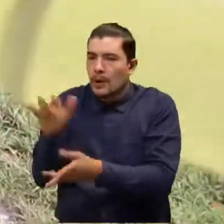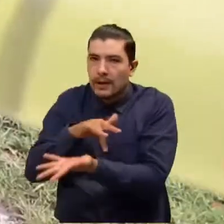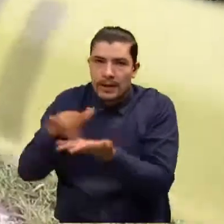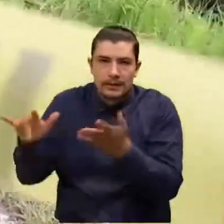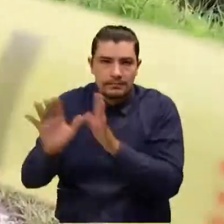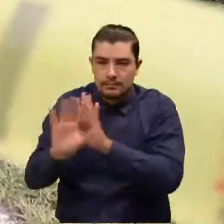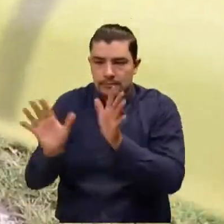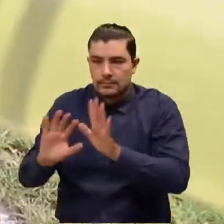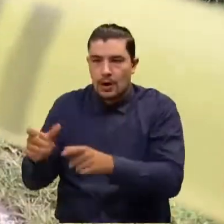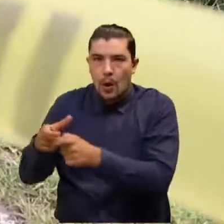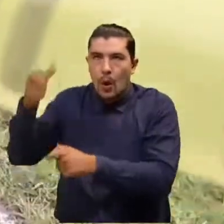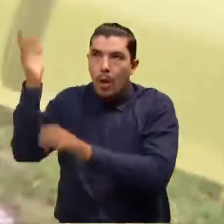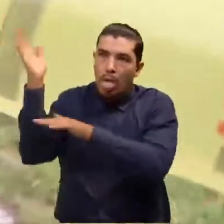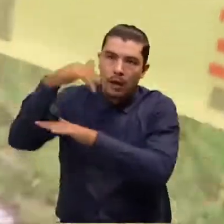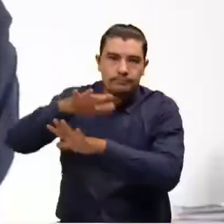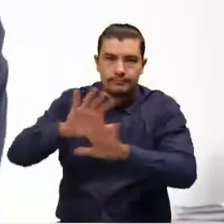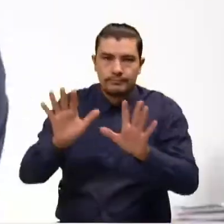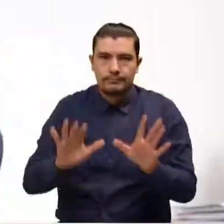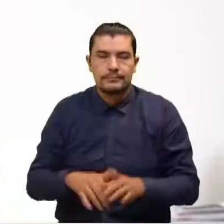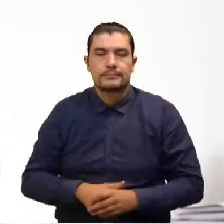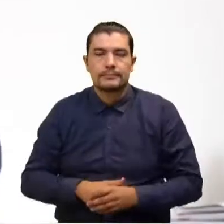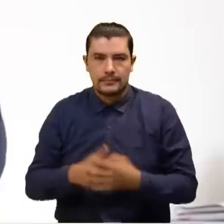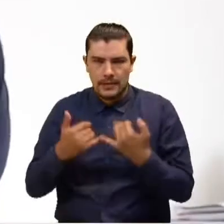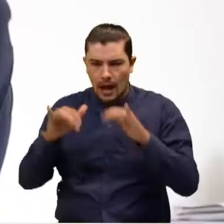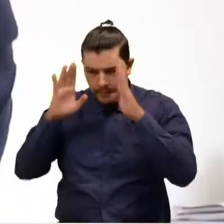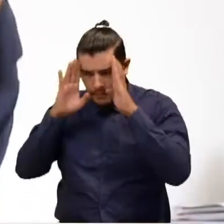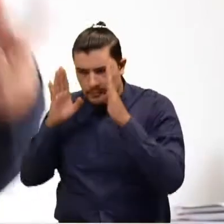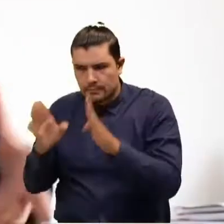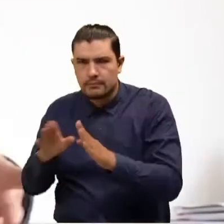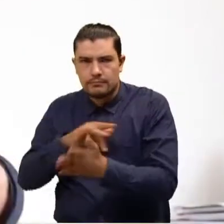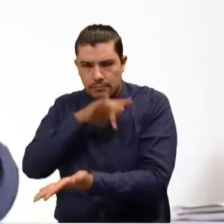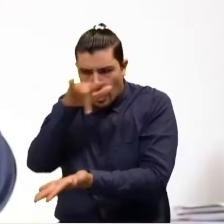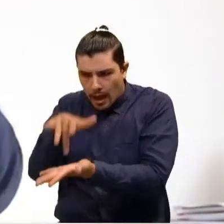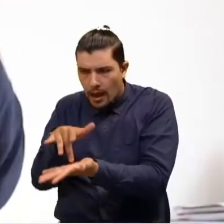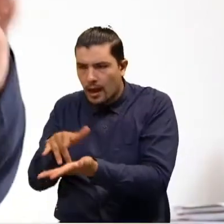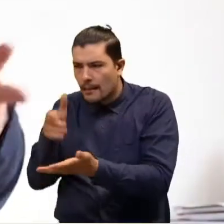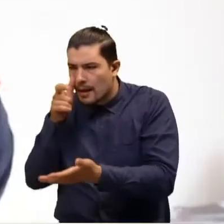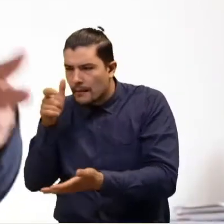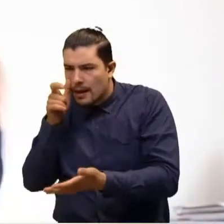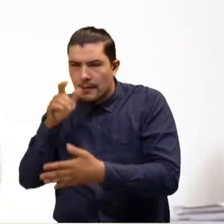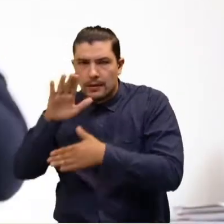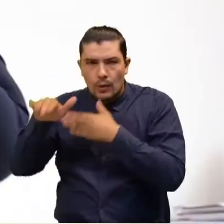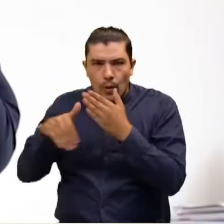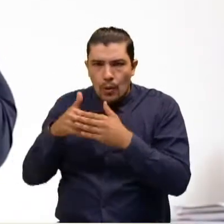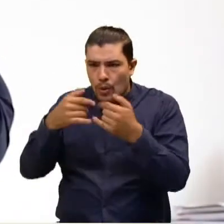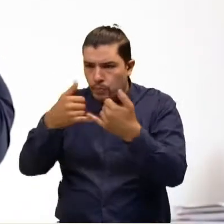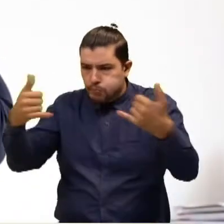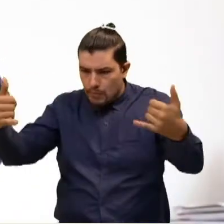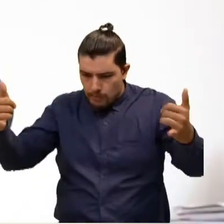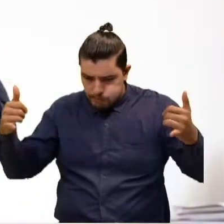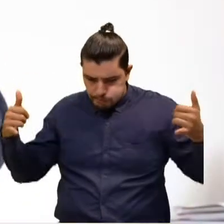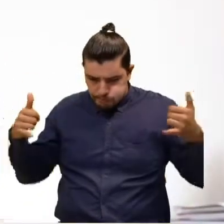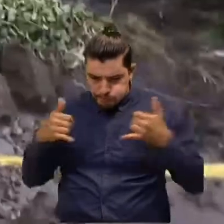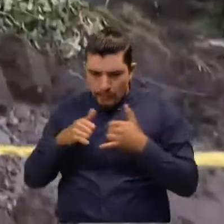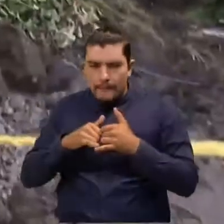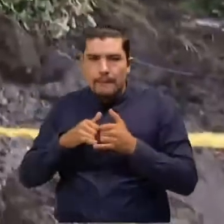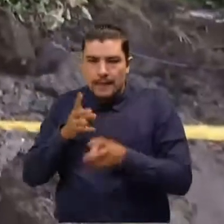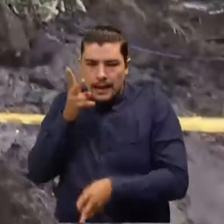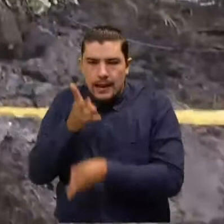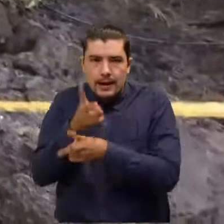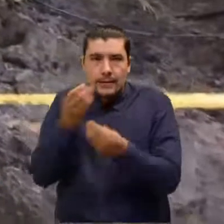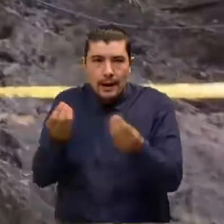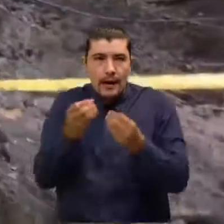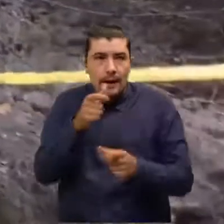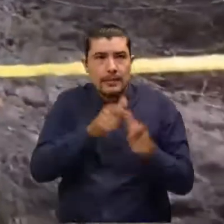nos vaya a caer este poste ya se hizo la intervención ya se pusieron todas las cintas de peligro para que la comunidad no se